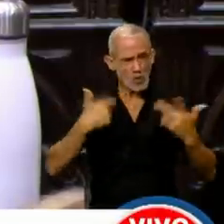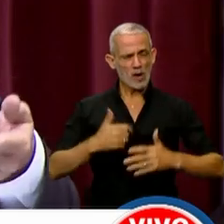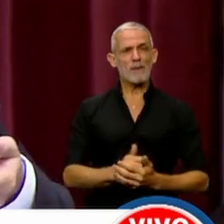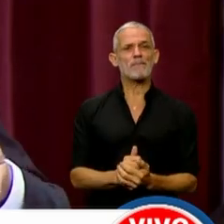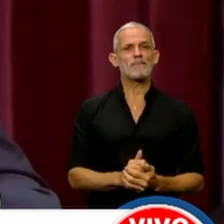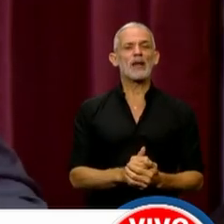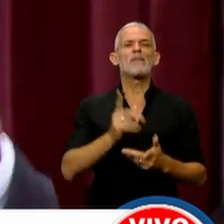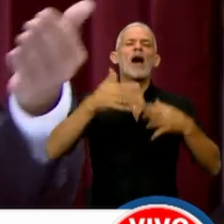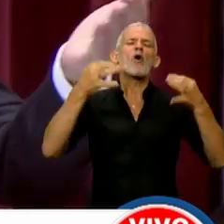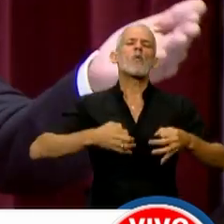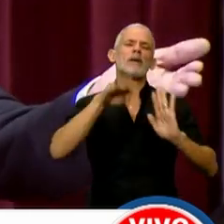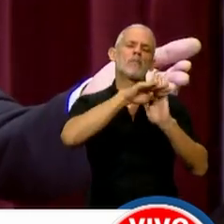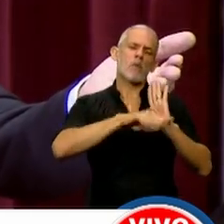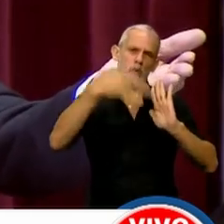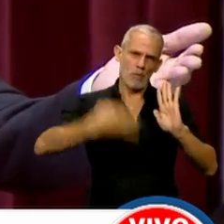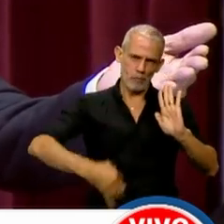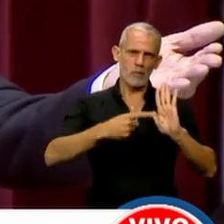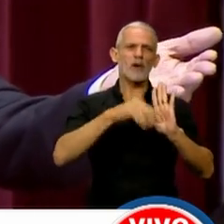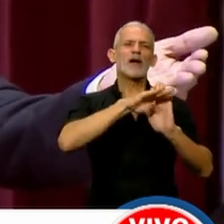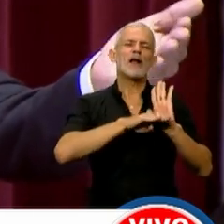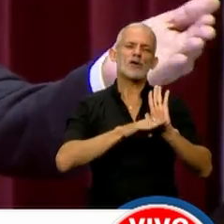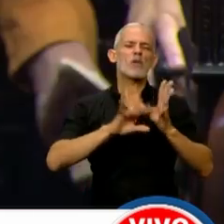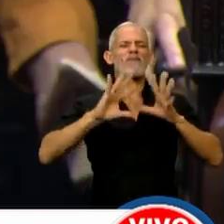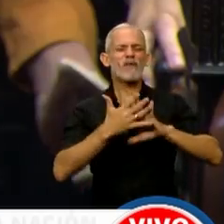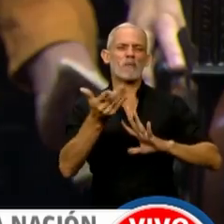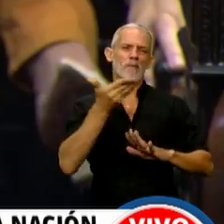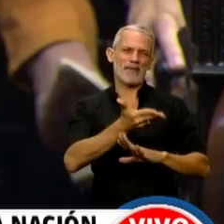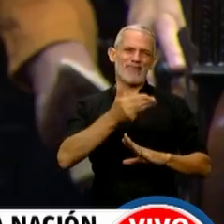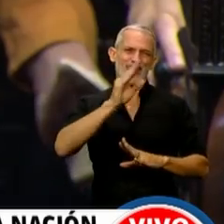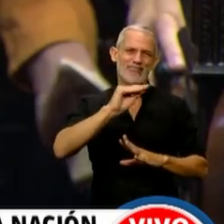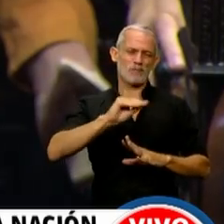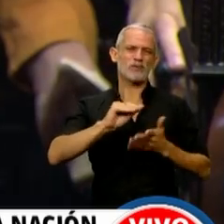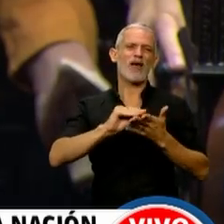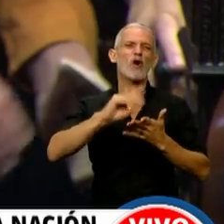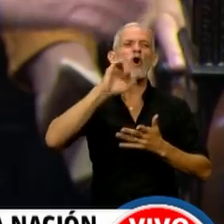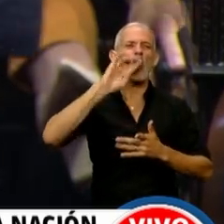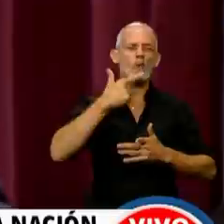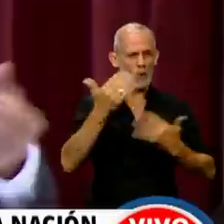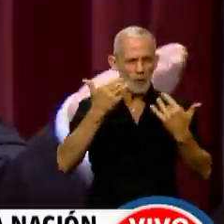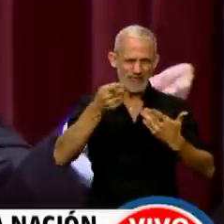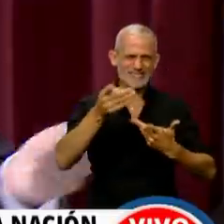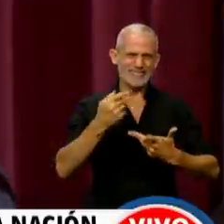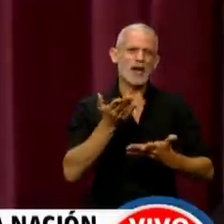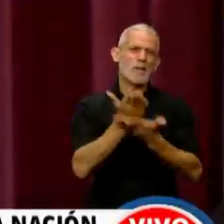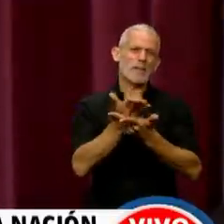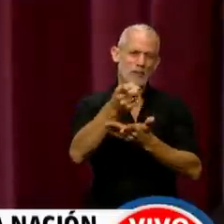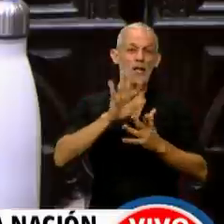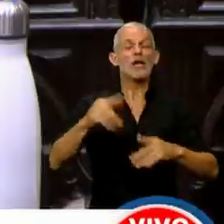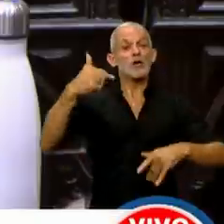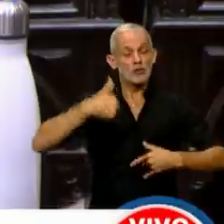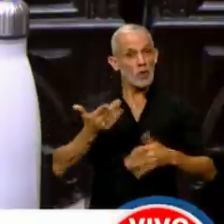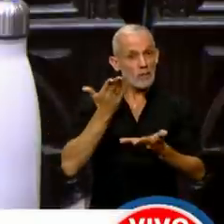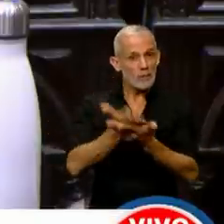sí para cumplir con él con la norma de estilo que pide el diputado como le puede hacer la solicitud o